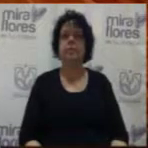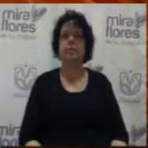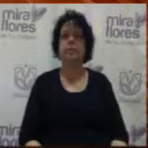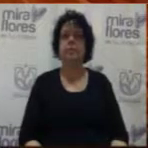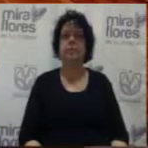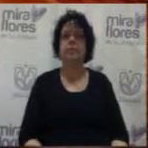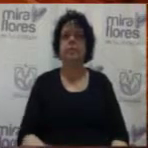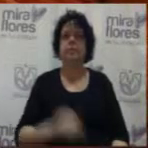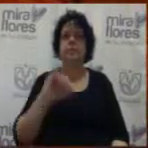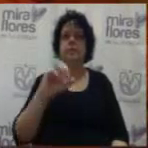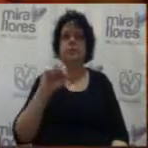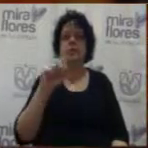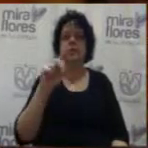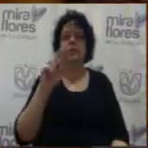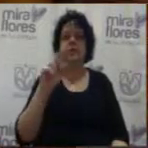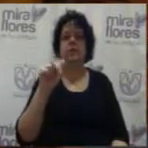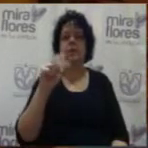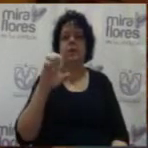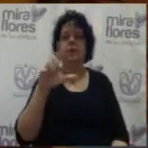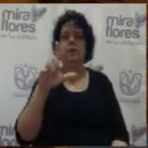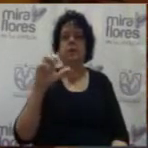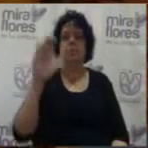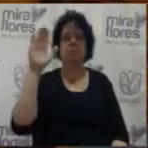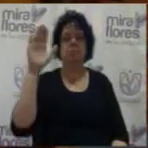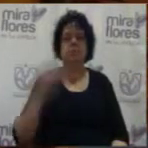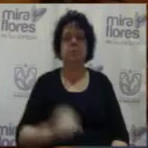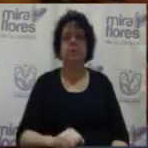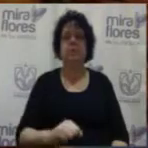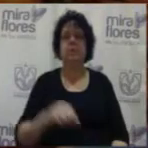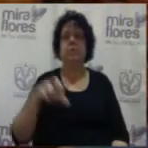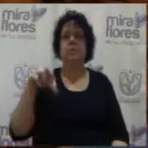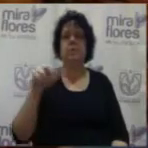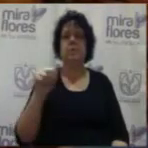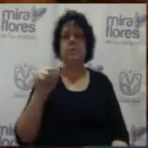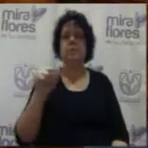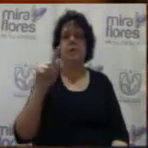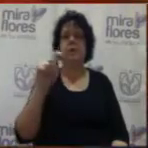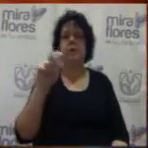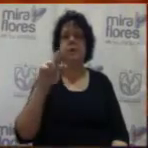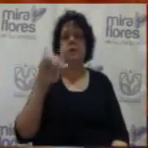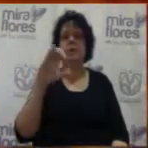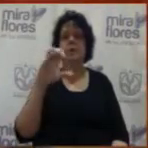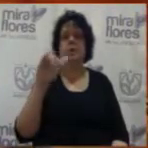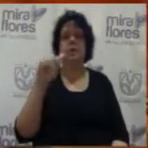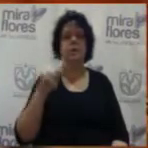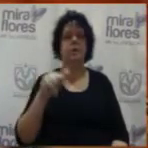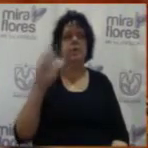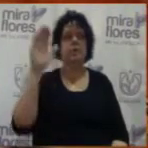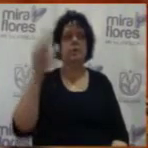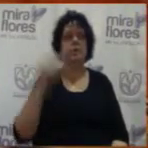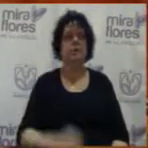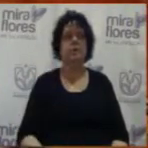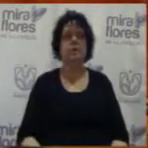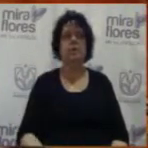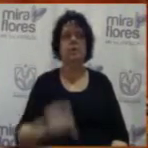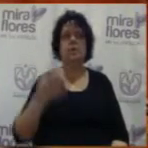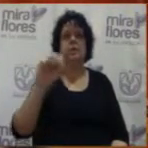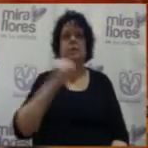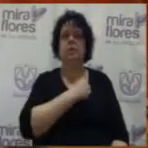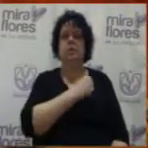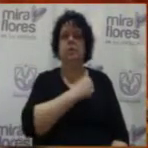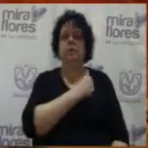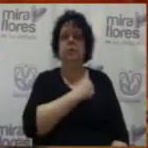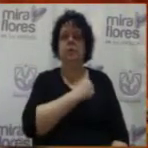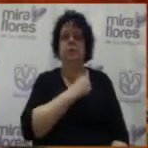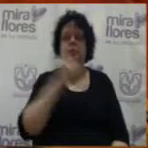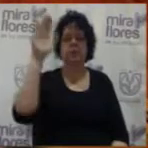Señor Israel Orlando Acuña Wong Coquis. Señora Patricia María del Río Jiménez Olavide. Señora Susana